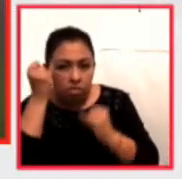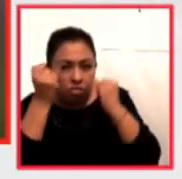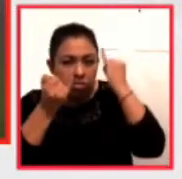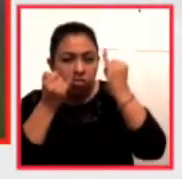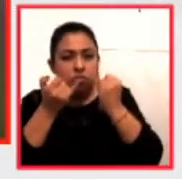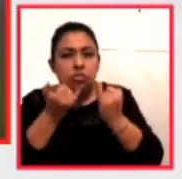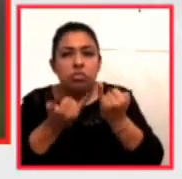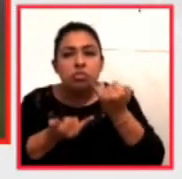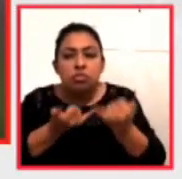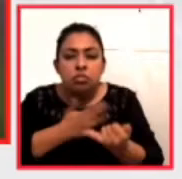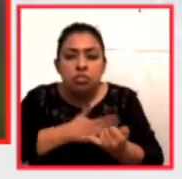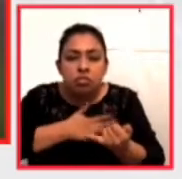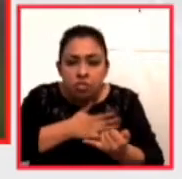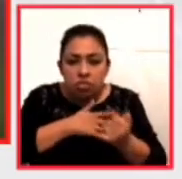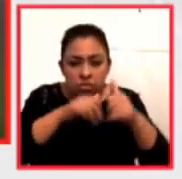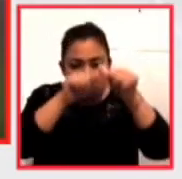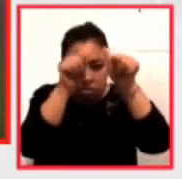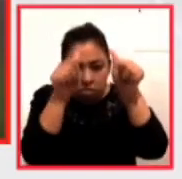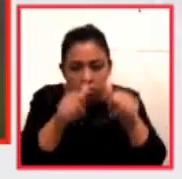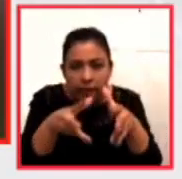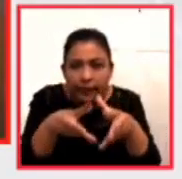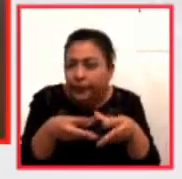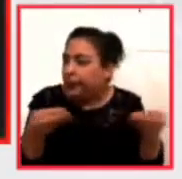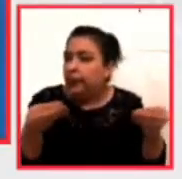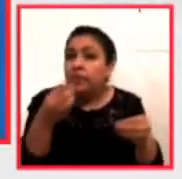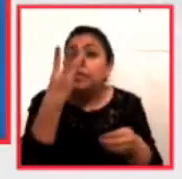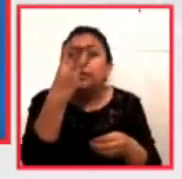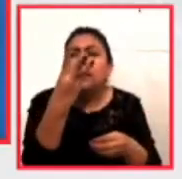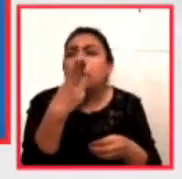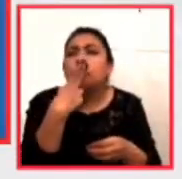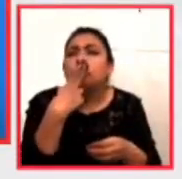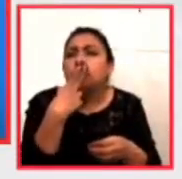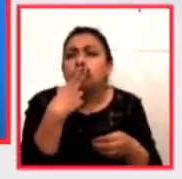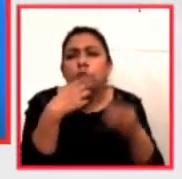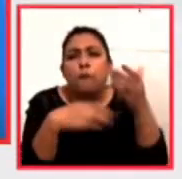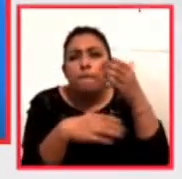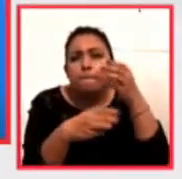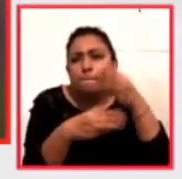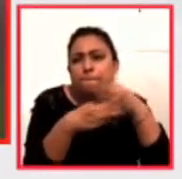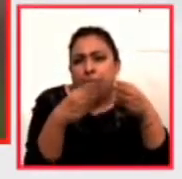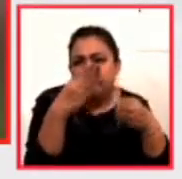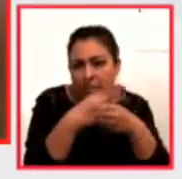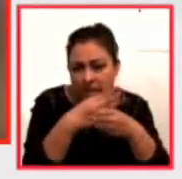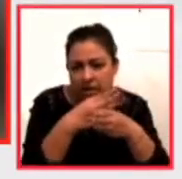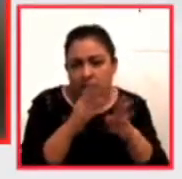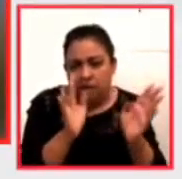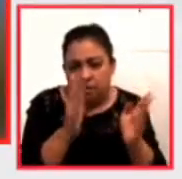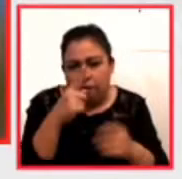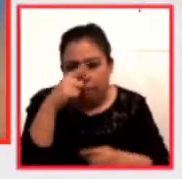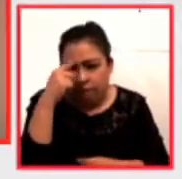lúdica, esculturas efímeras con 3 simples ingredientes. Jabón líquido, un trapo,